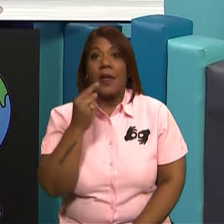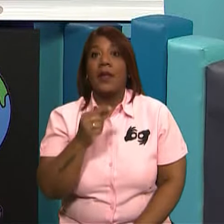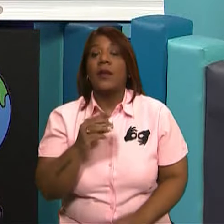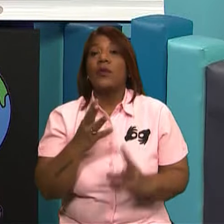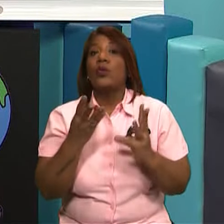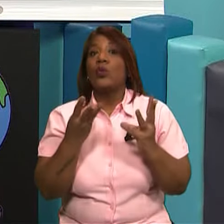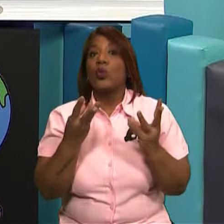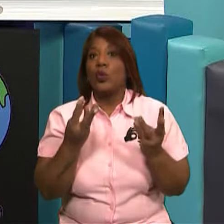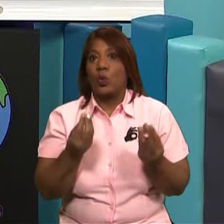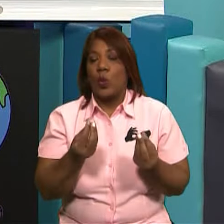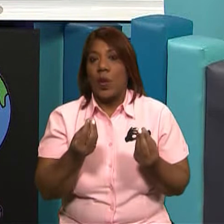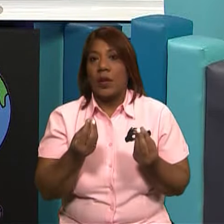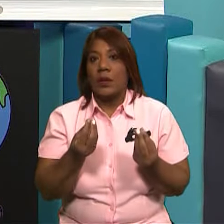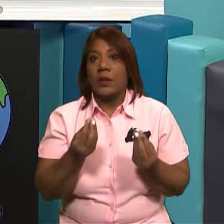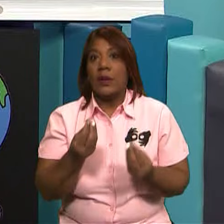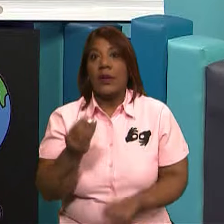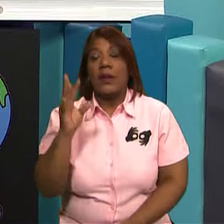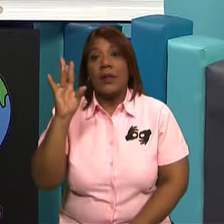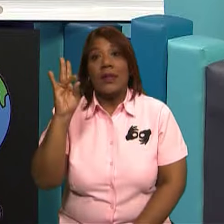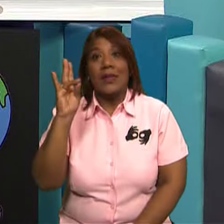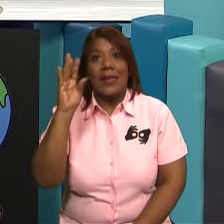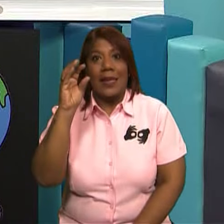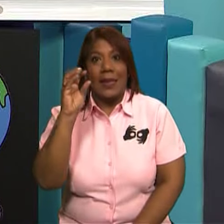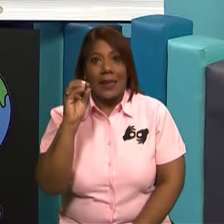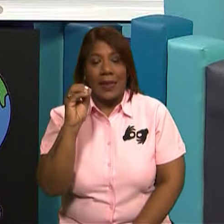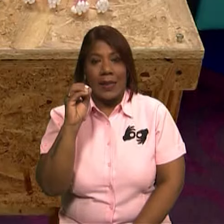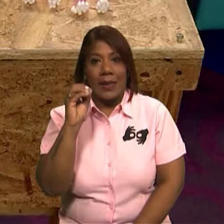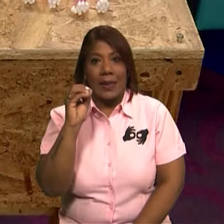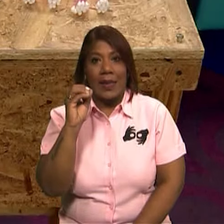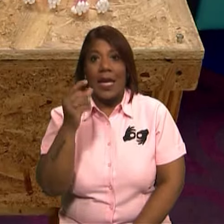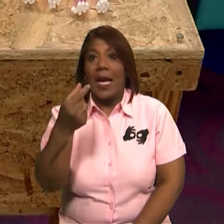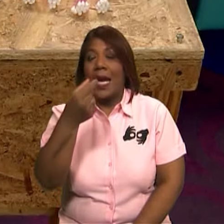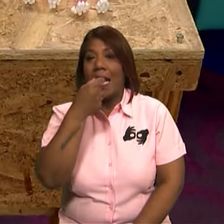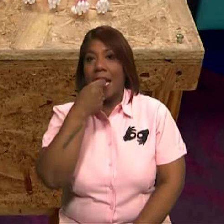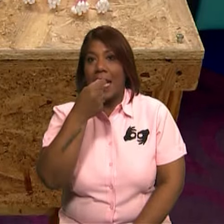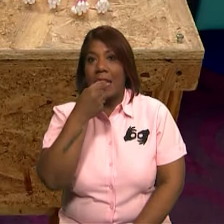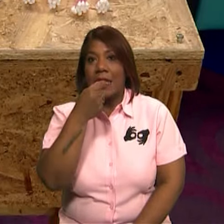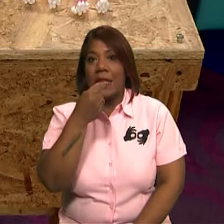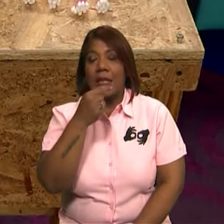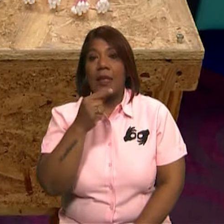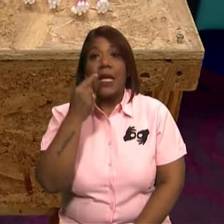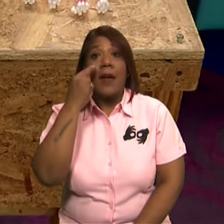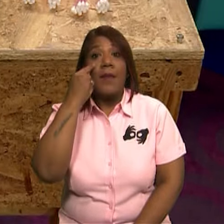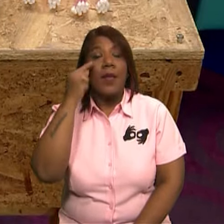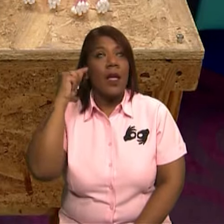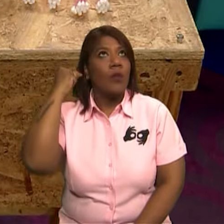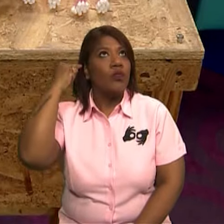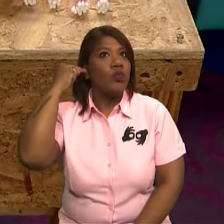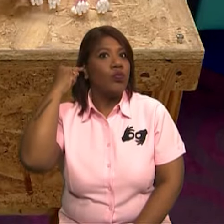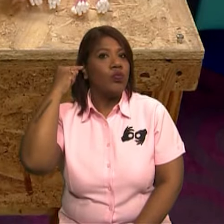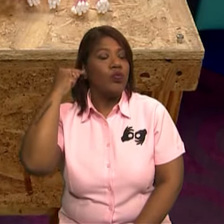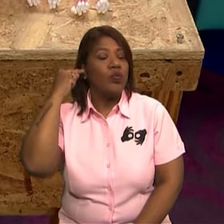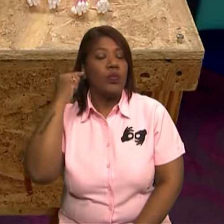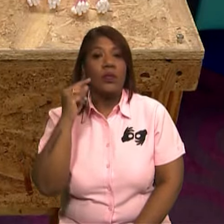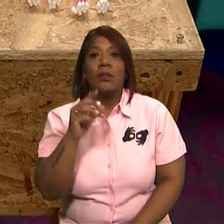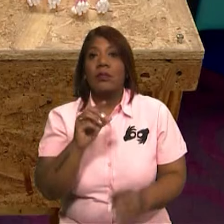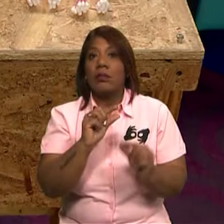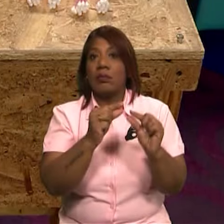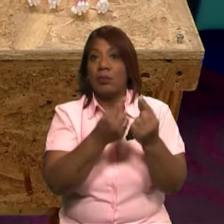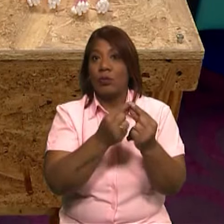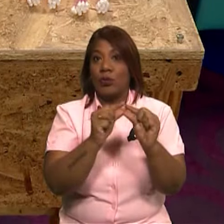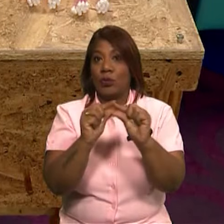de objetos y esa cantidad de cajas. Las galletas las vamos a representar con estos objetos que están agrupados de 10 en